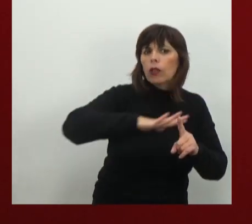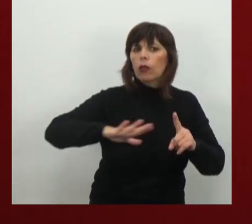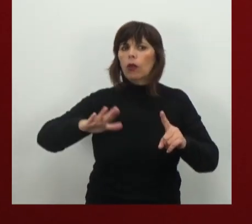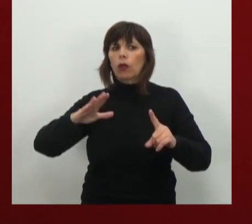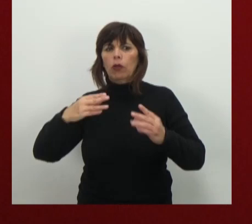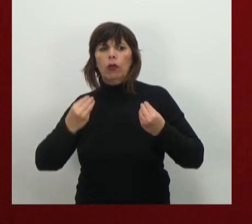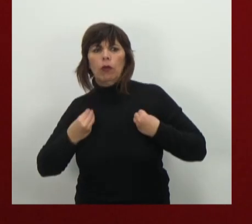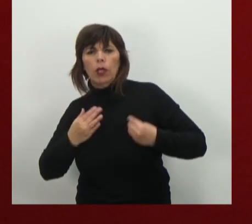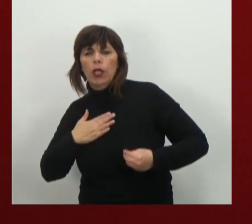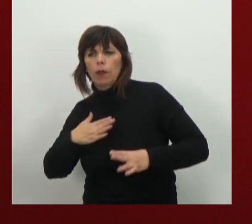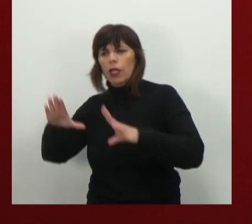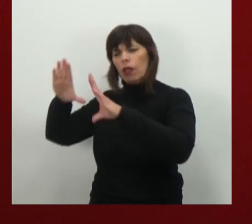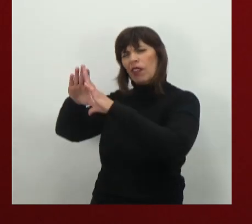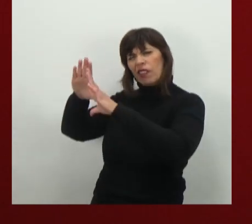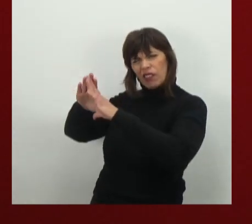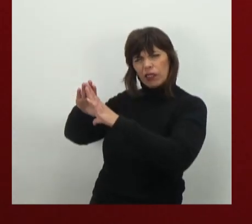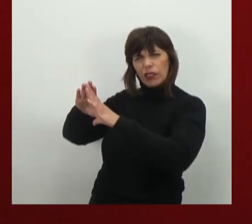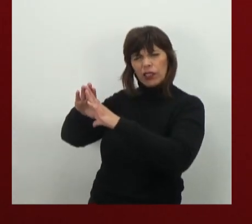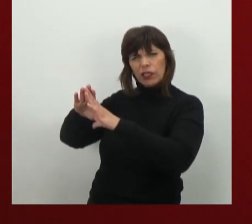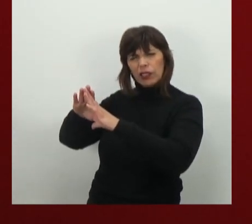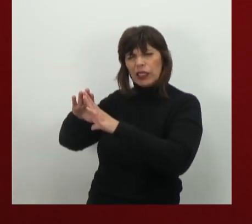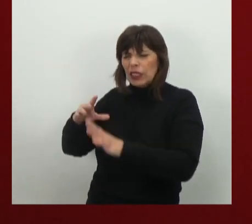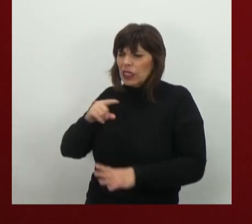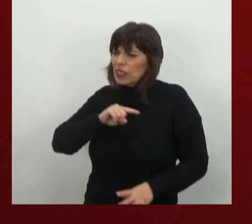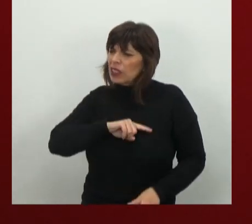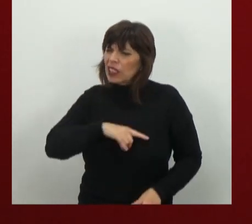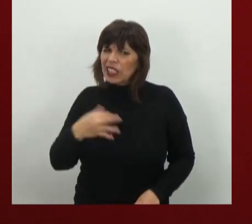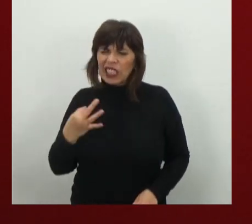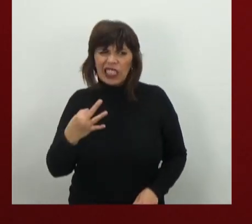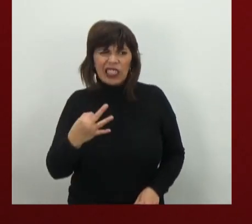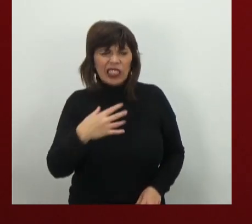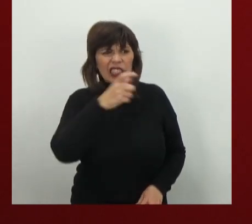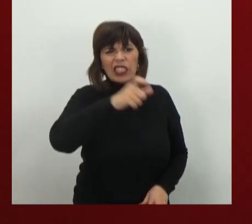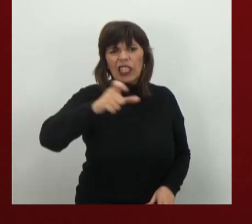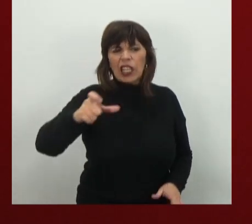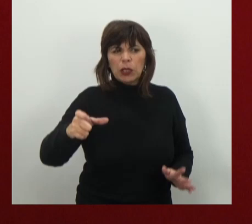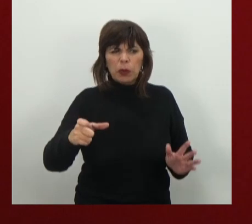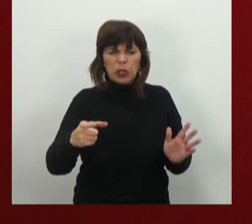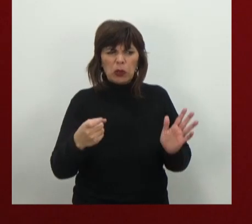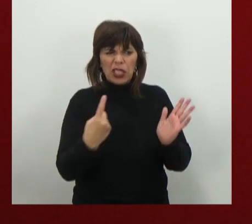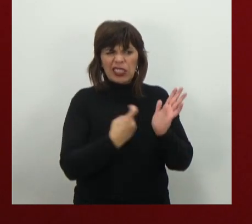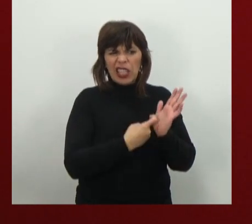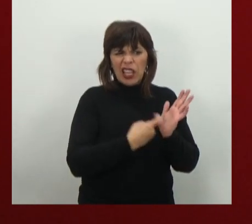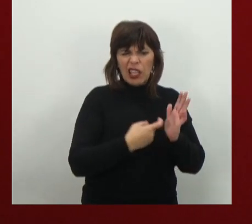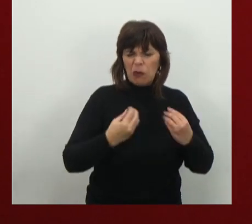pude sentir cierto legalismo. De repente las cosas eran raras.